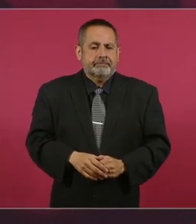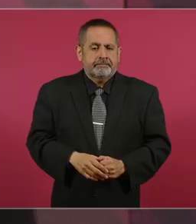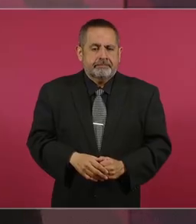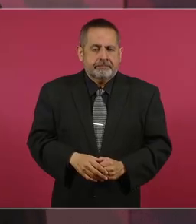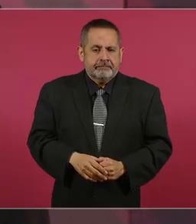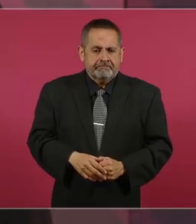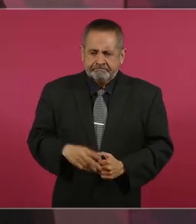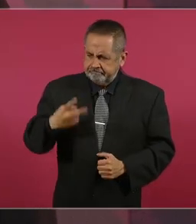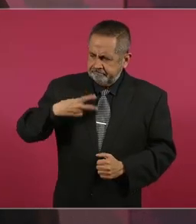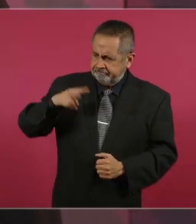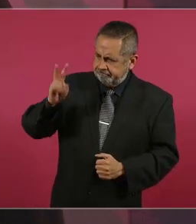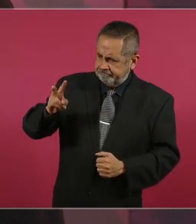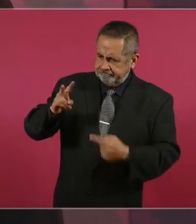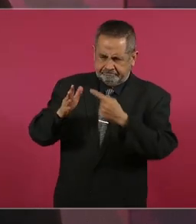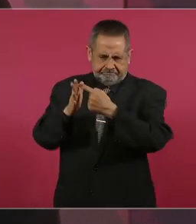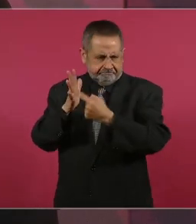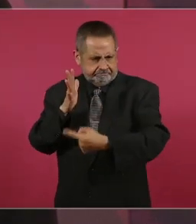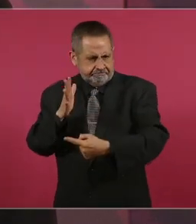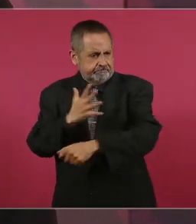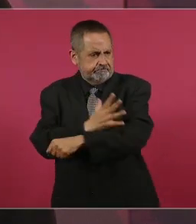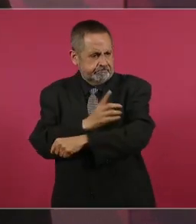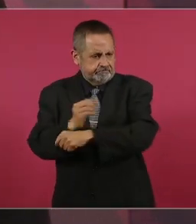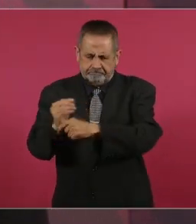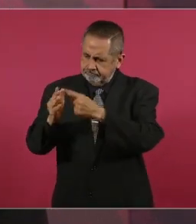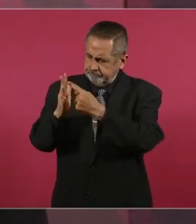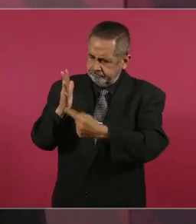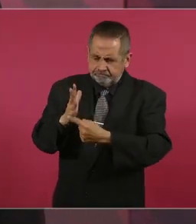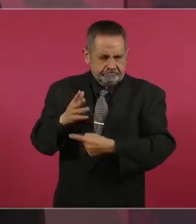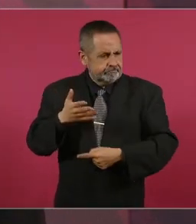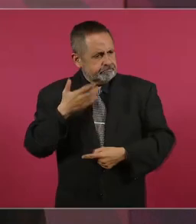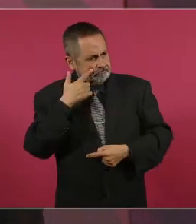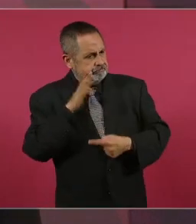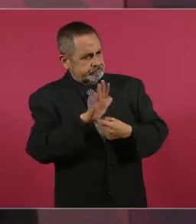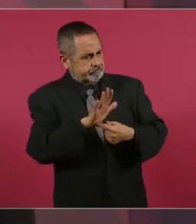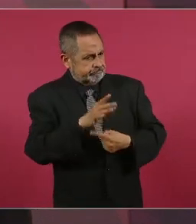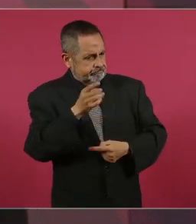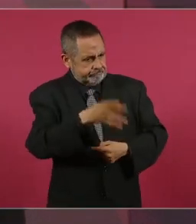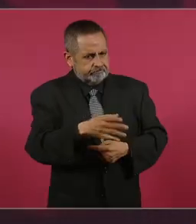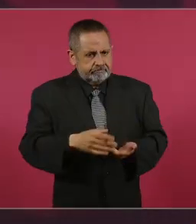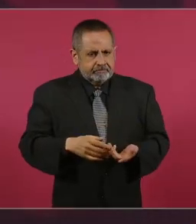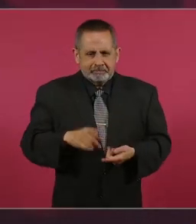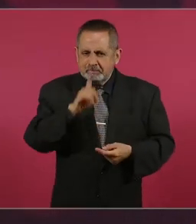con verdad, con honestidad, sin mentir, sin calumniar.